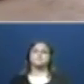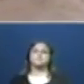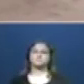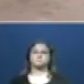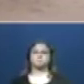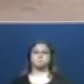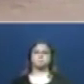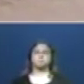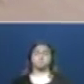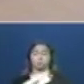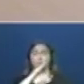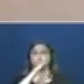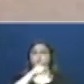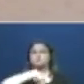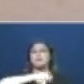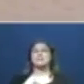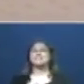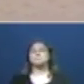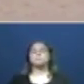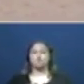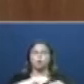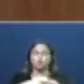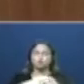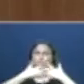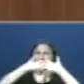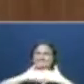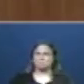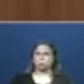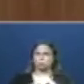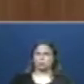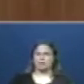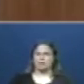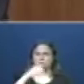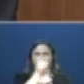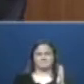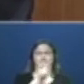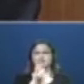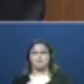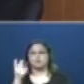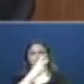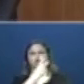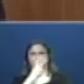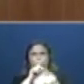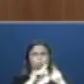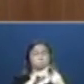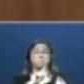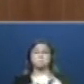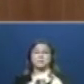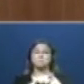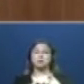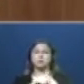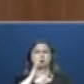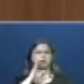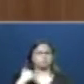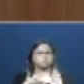refiere por lo que se refiere al conjunto de la industria son dos las principales iniciativas a impulsar en primer lugar el anunciado proyecto de ley